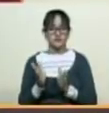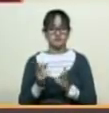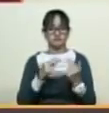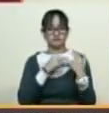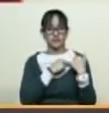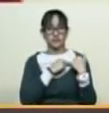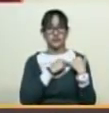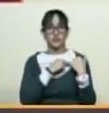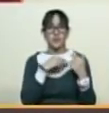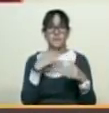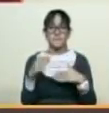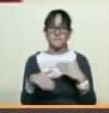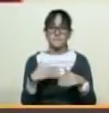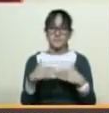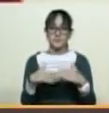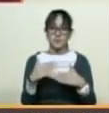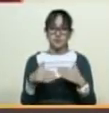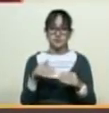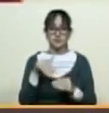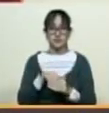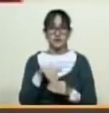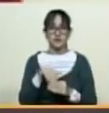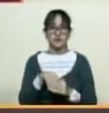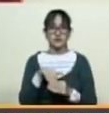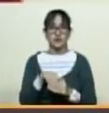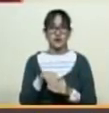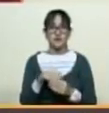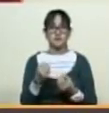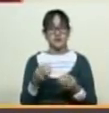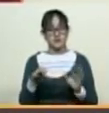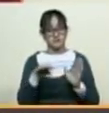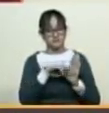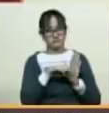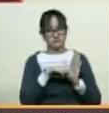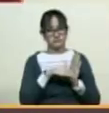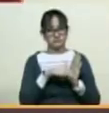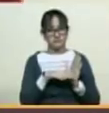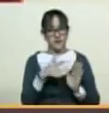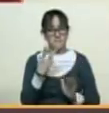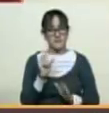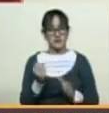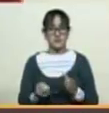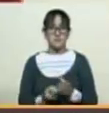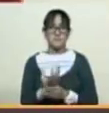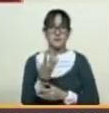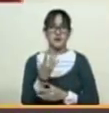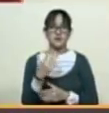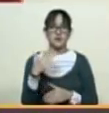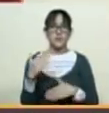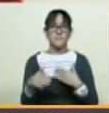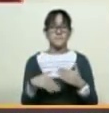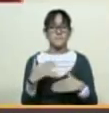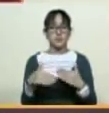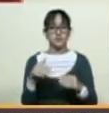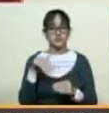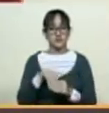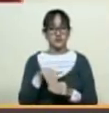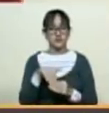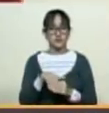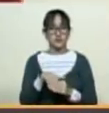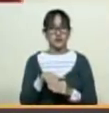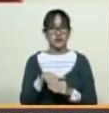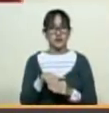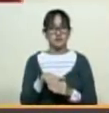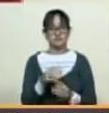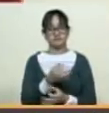administración de un proceso electoral para garantizar el 20 de mayo un proceso electoral con